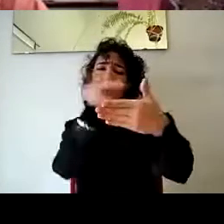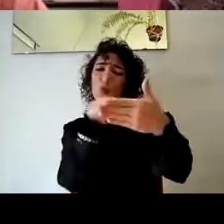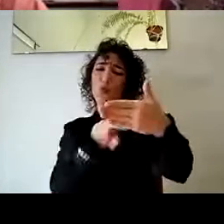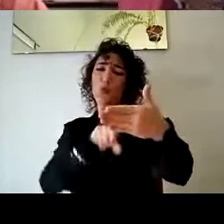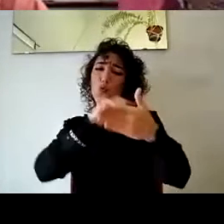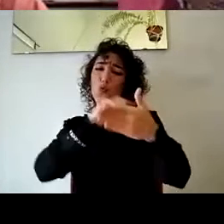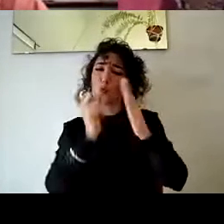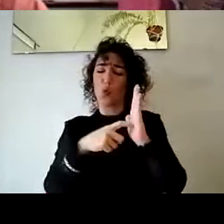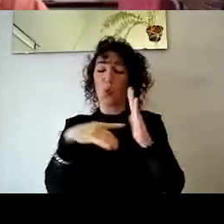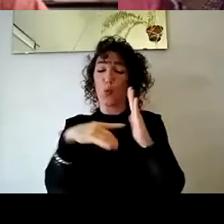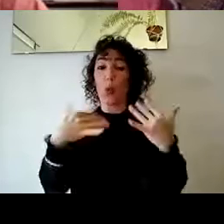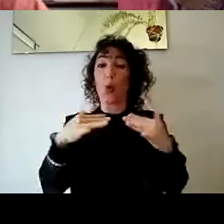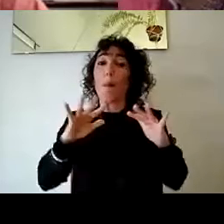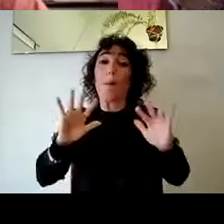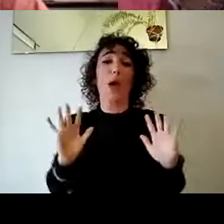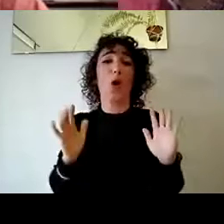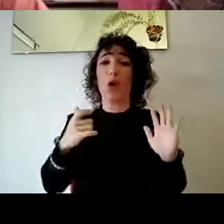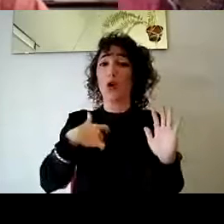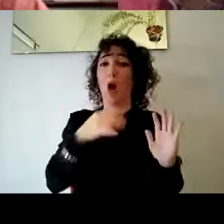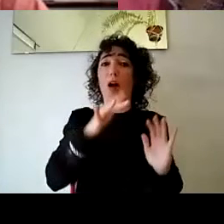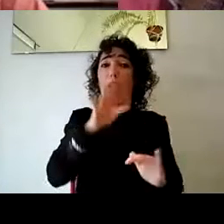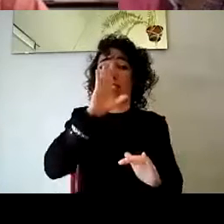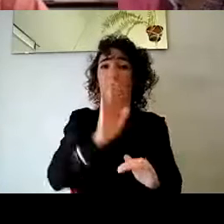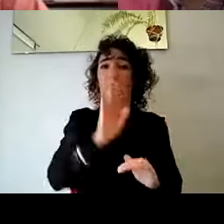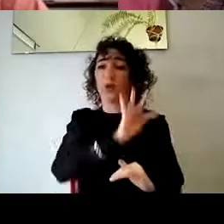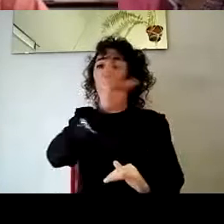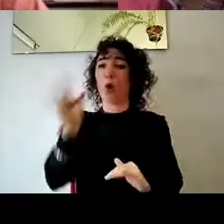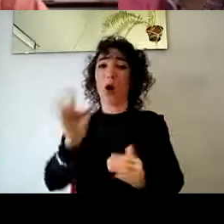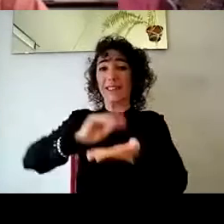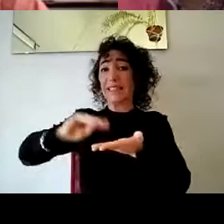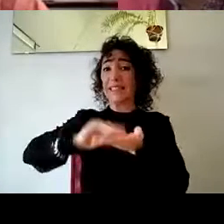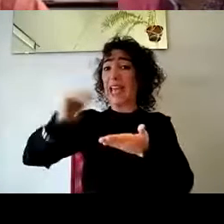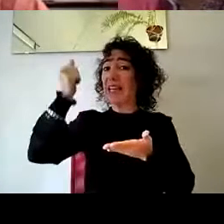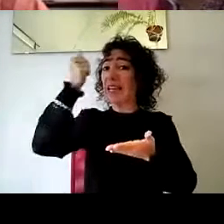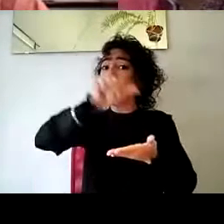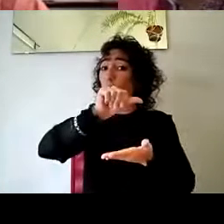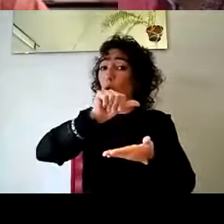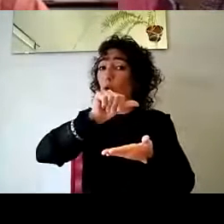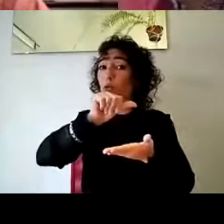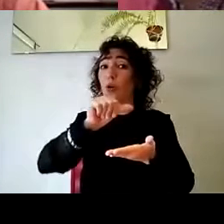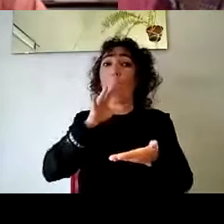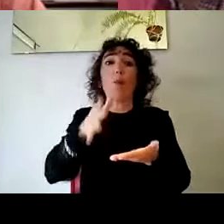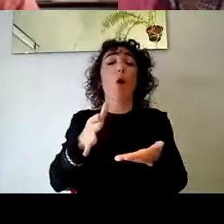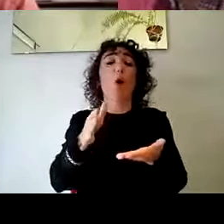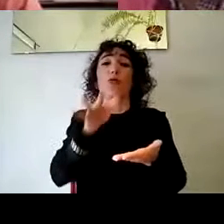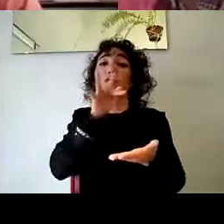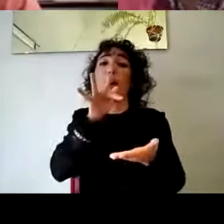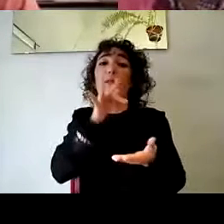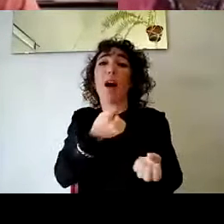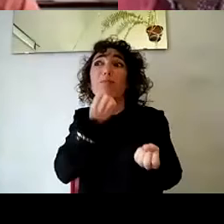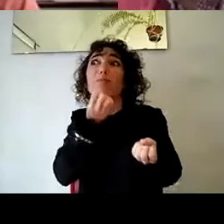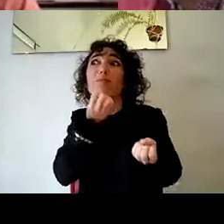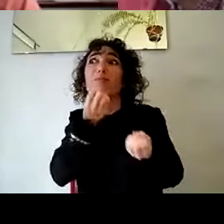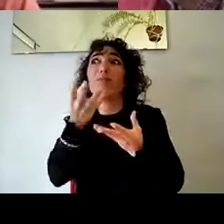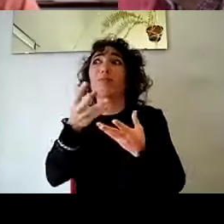más, no le puedo pasar la palabra al secretario porque no hay nada que dictar, no se dictaminó en comisión informativa. Pero